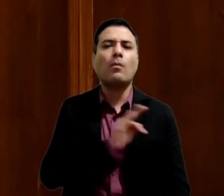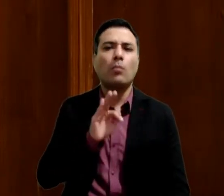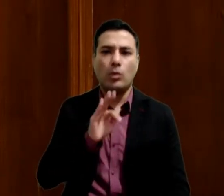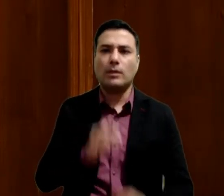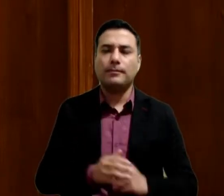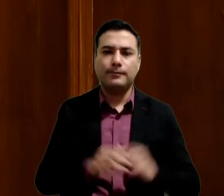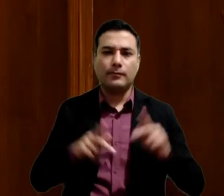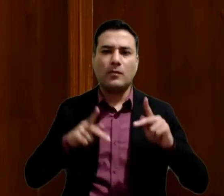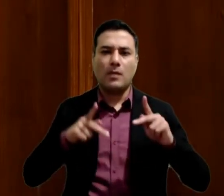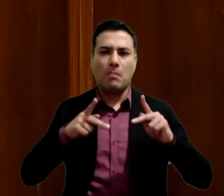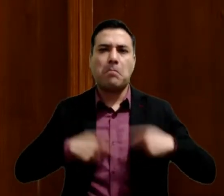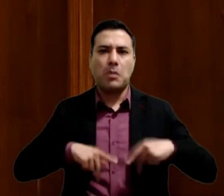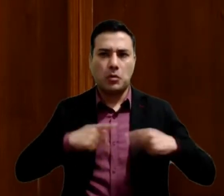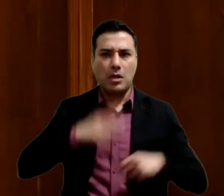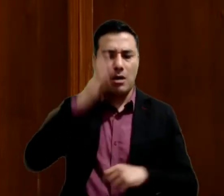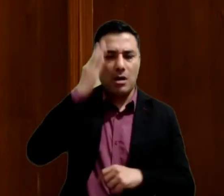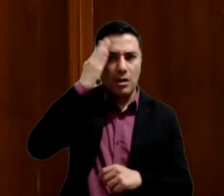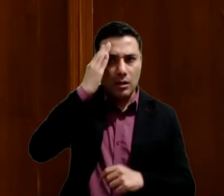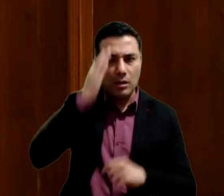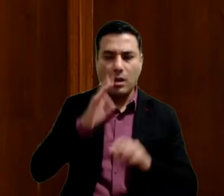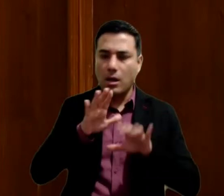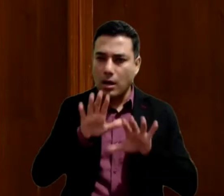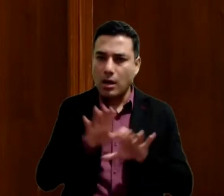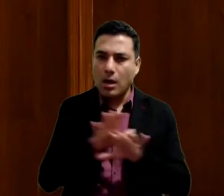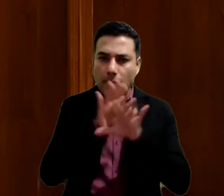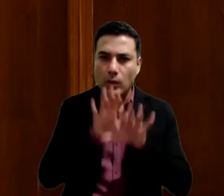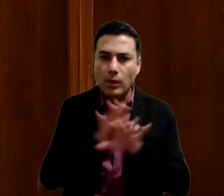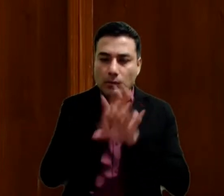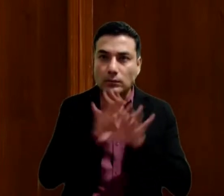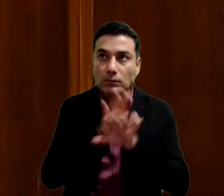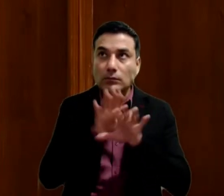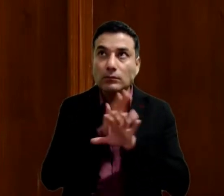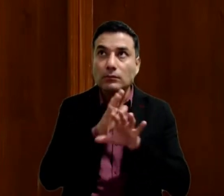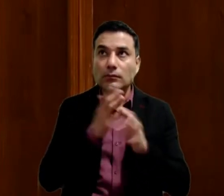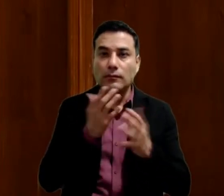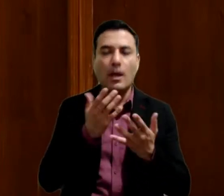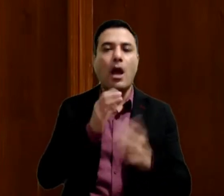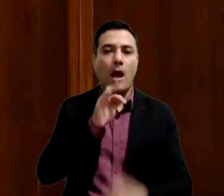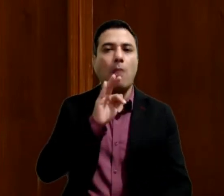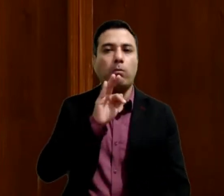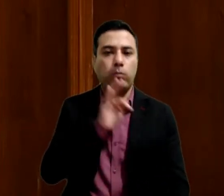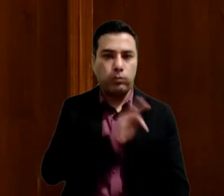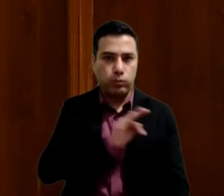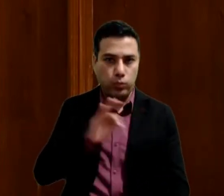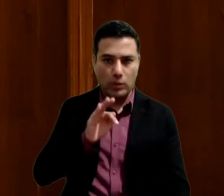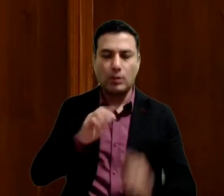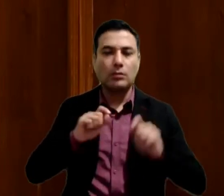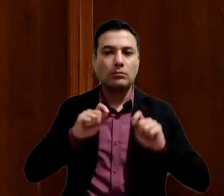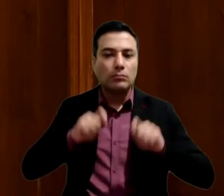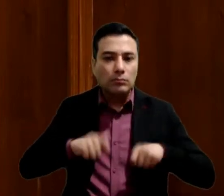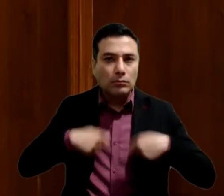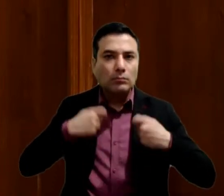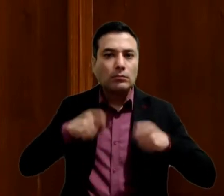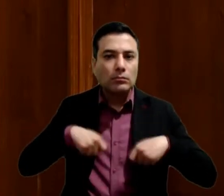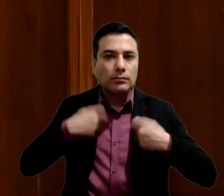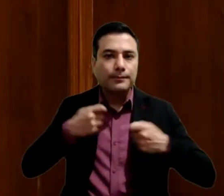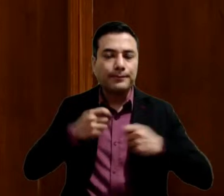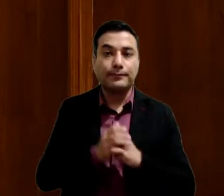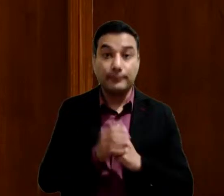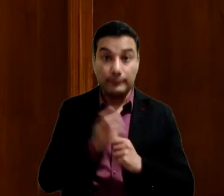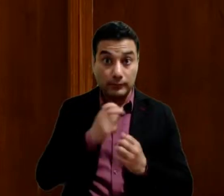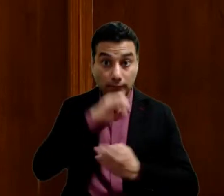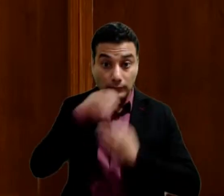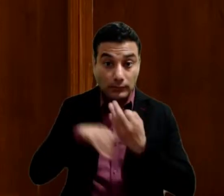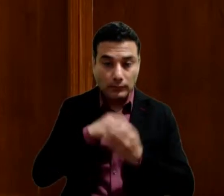nuestros liderazgos. Se garantiza, pues, el relevo generacional. Pero eso no es todo.